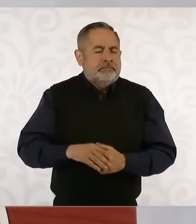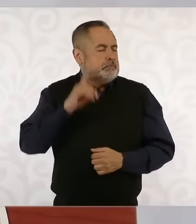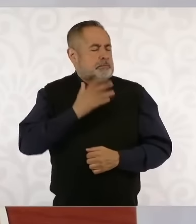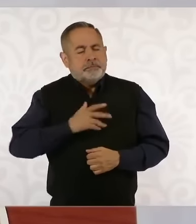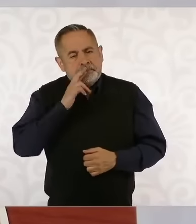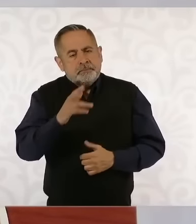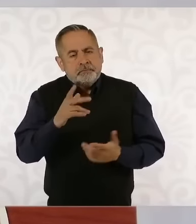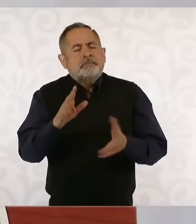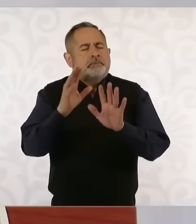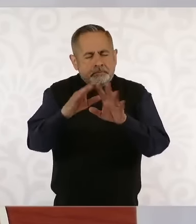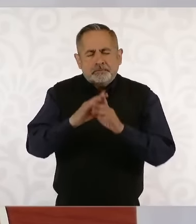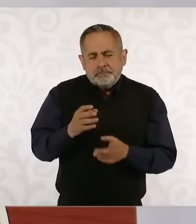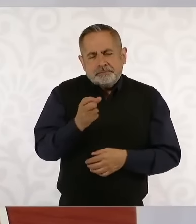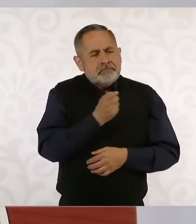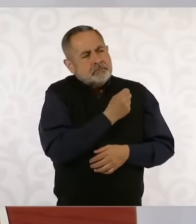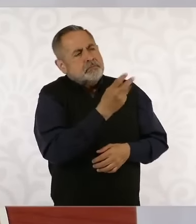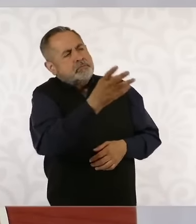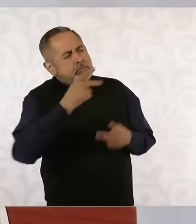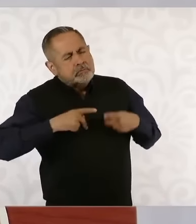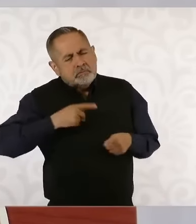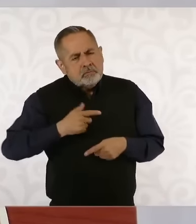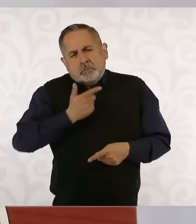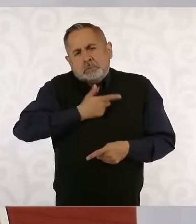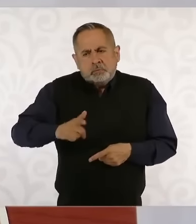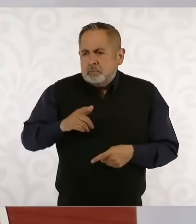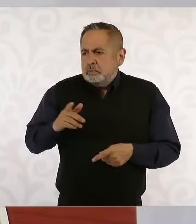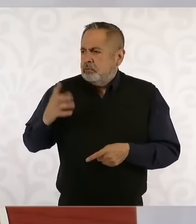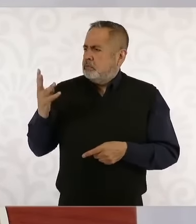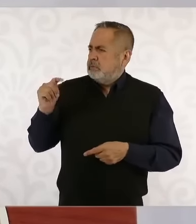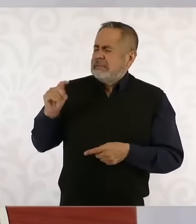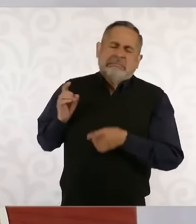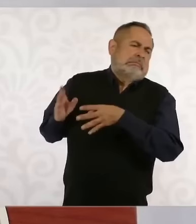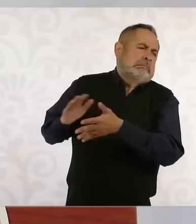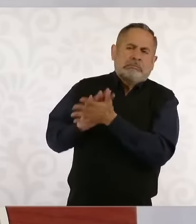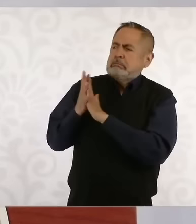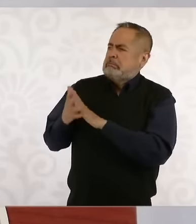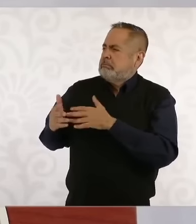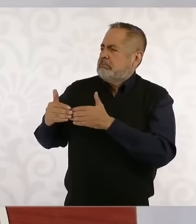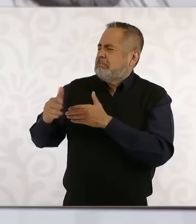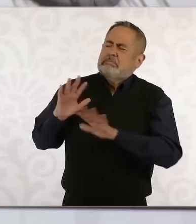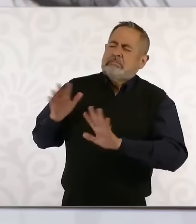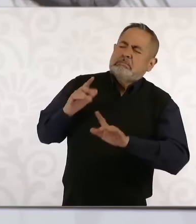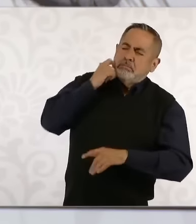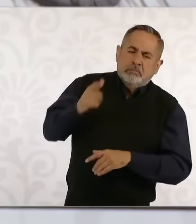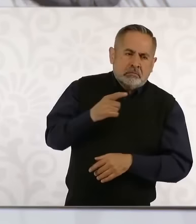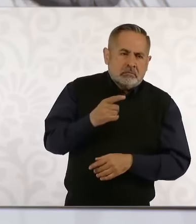Pues hay mucho racismo también, mucho clasismo del pasado.